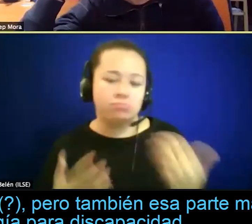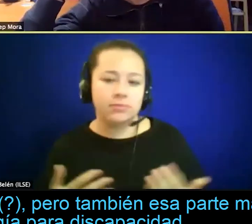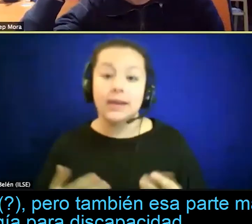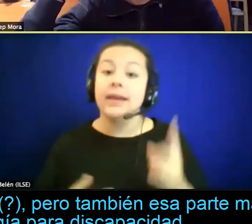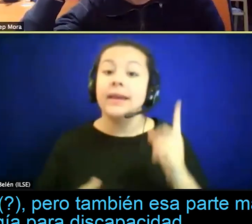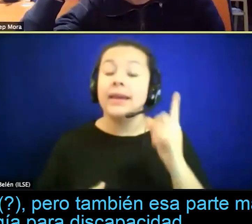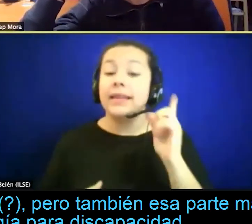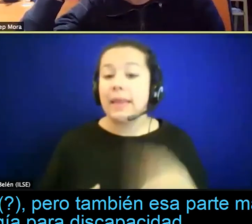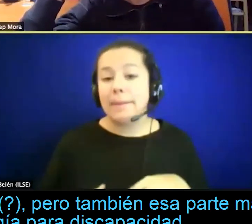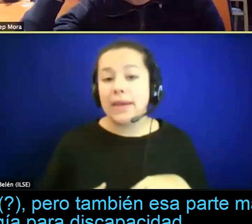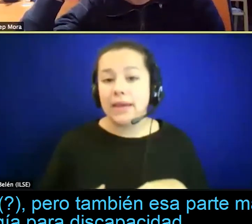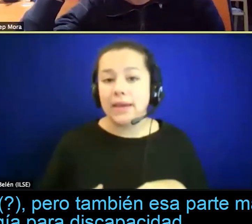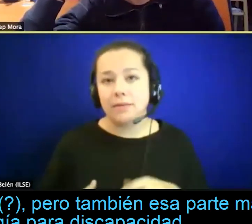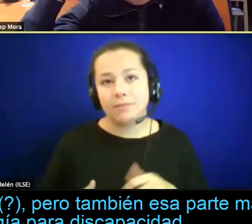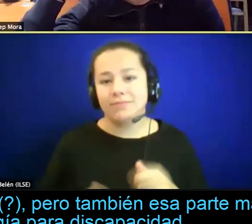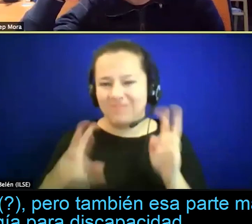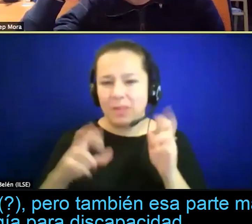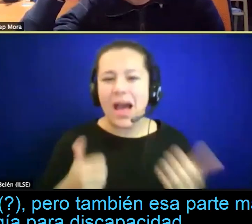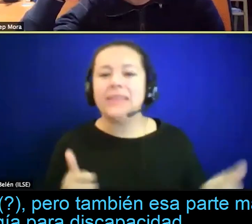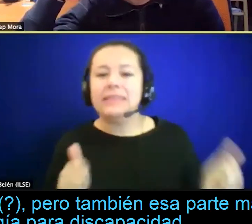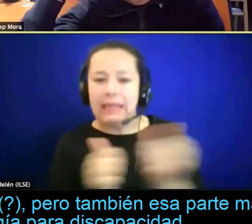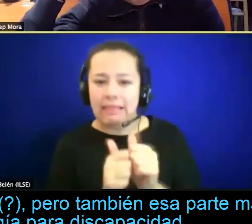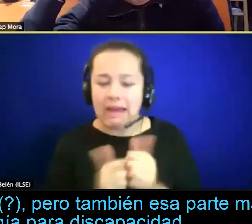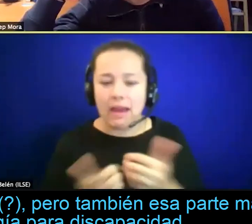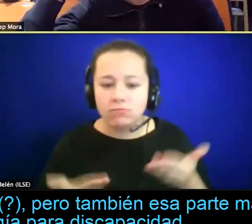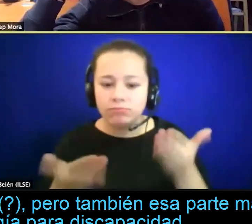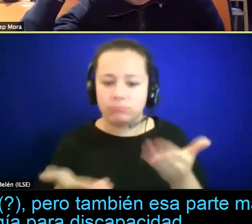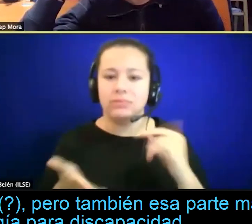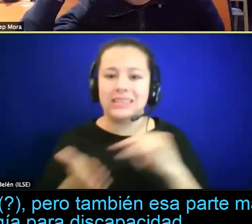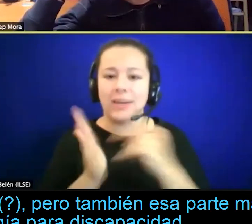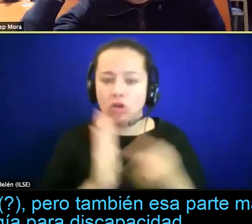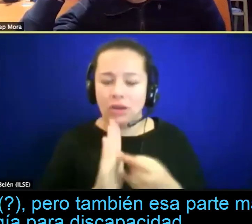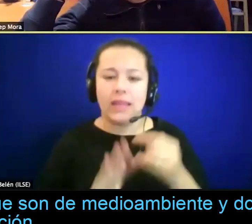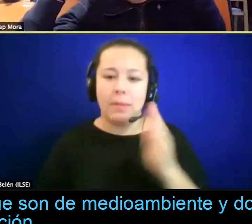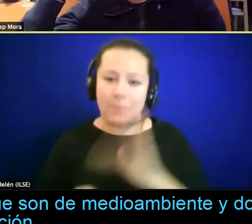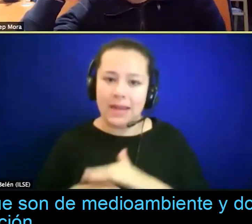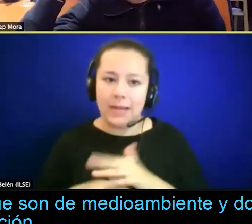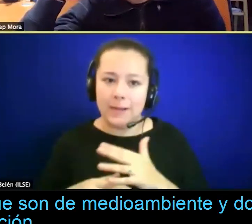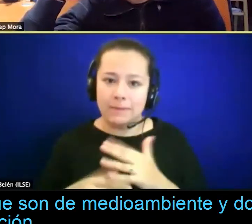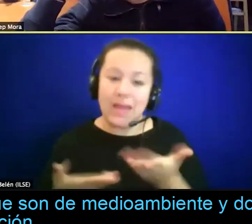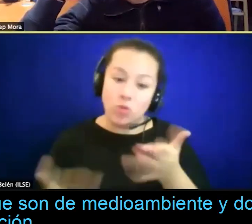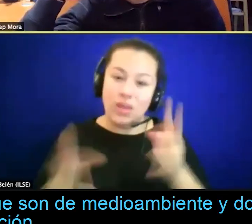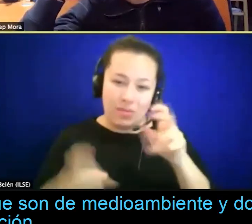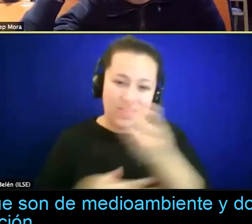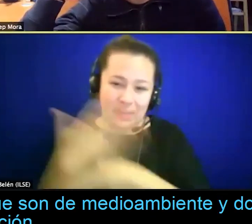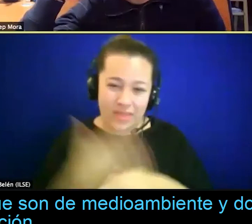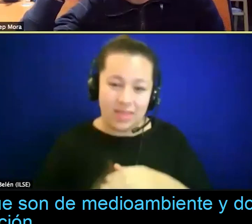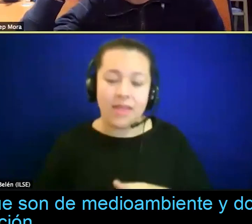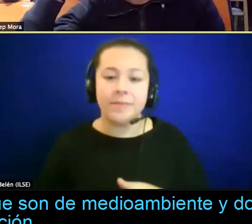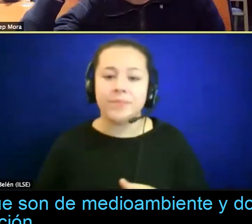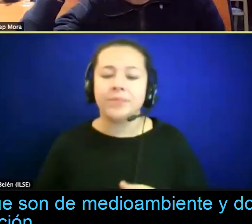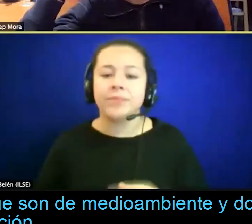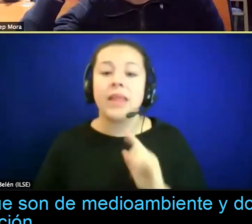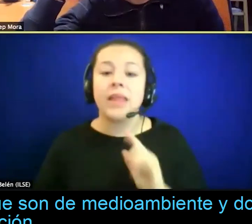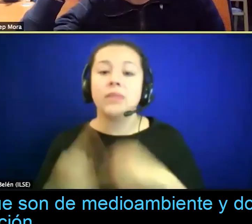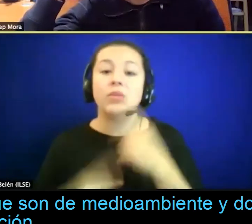parte más asistencial y de tecnología para discapacidad. Después tenemos 6 proyectos que son del